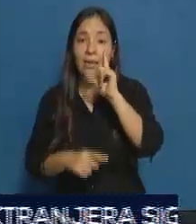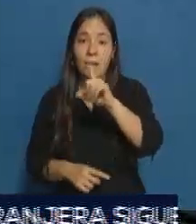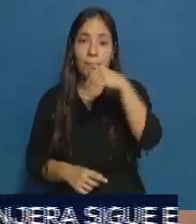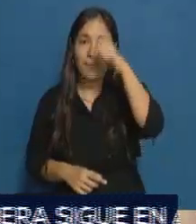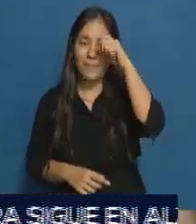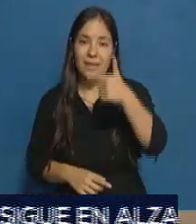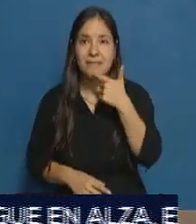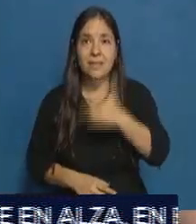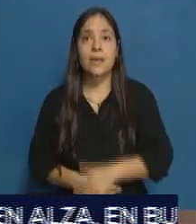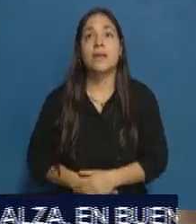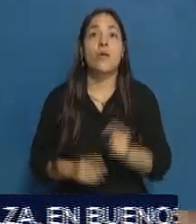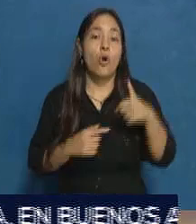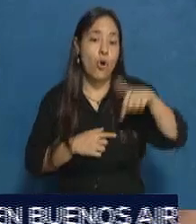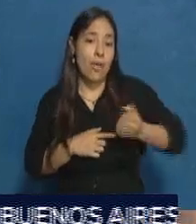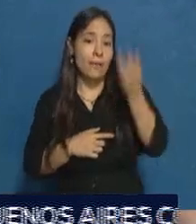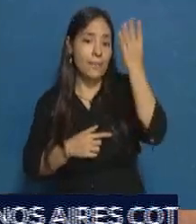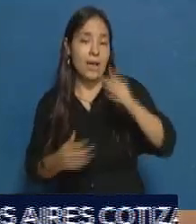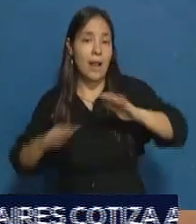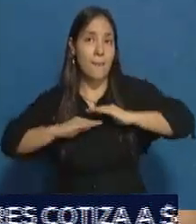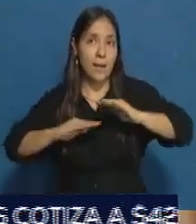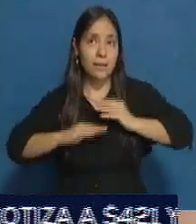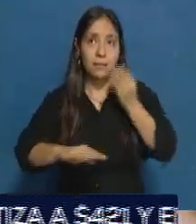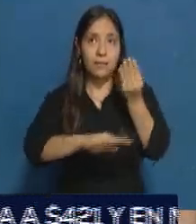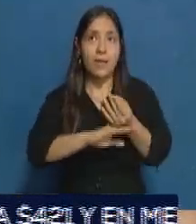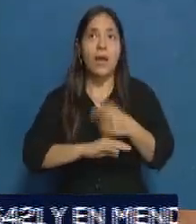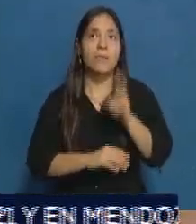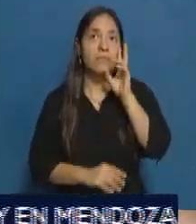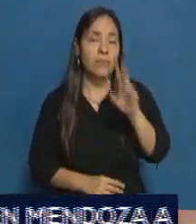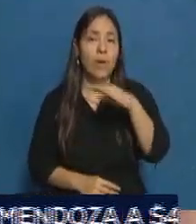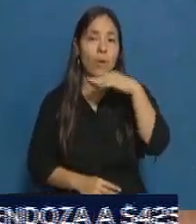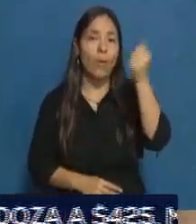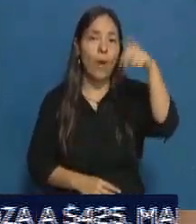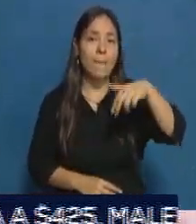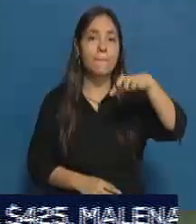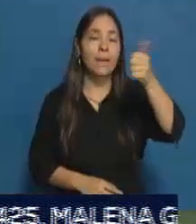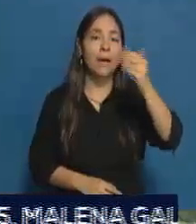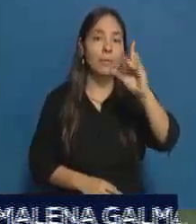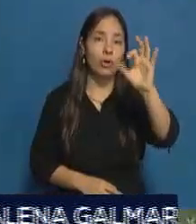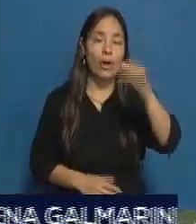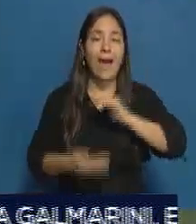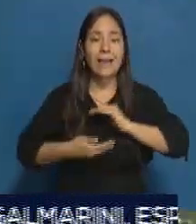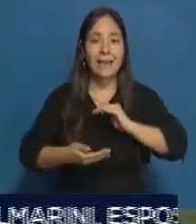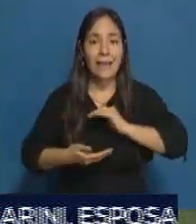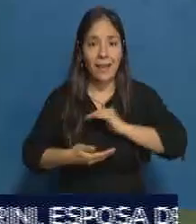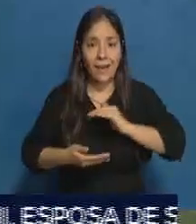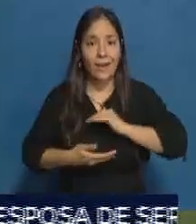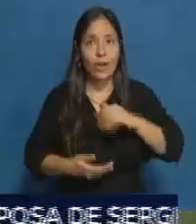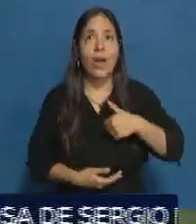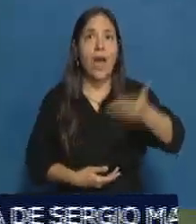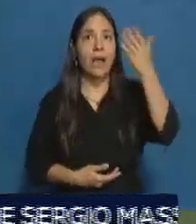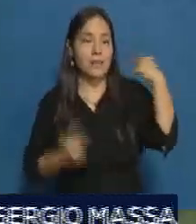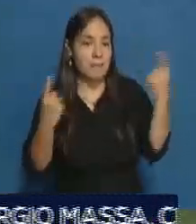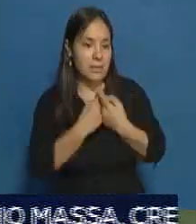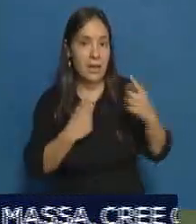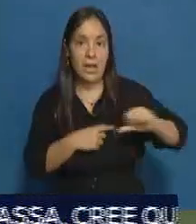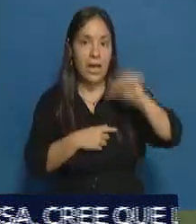práctica del equipo que conduce Luis García. Allí vemos a Juan Pablo Cosani, el arquero del Botellero, que fue figura en la victoria